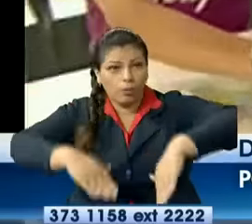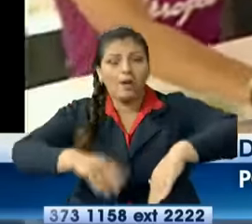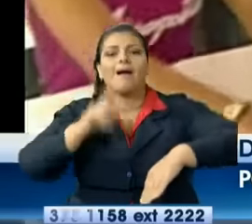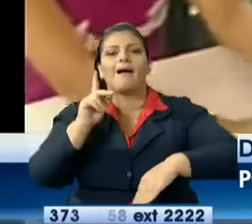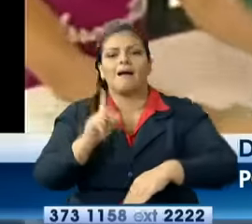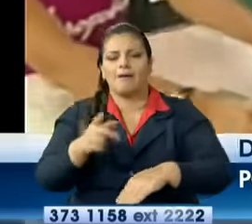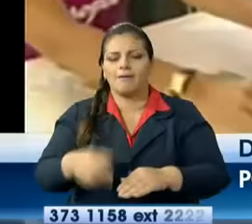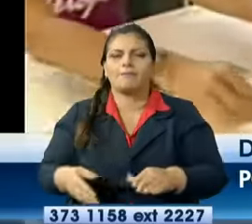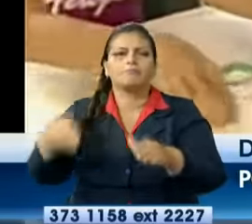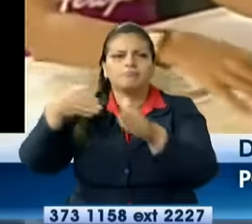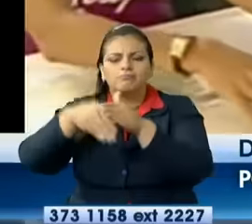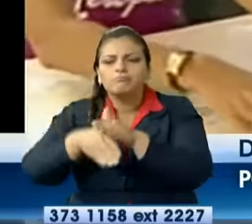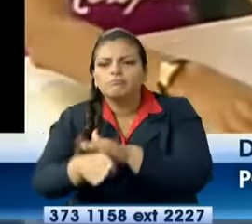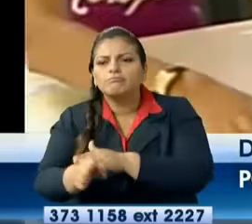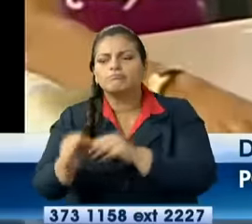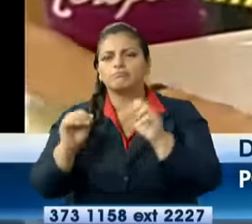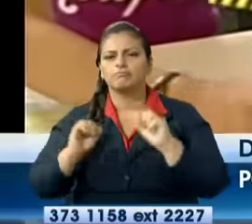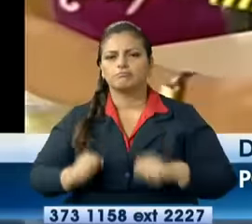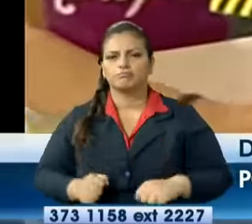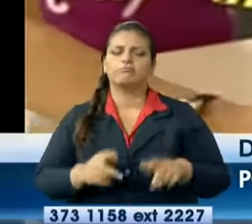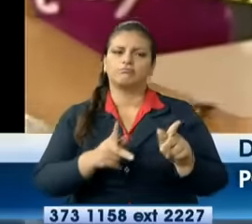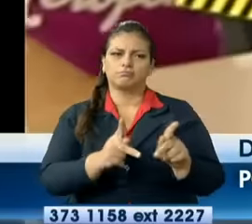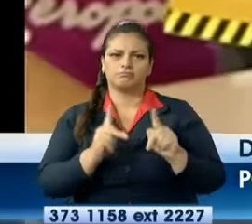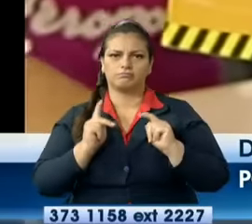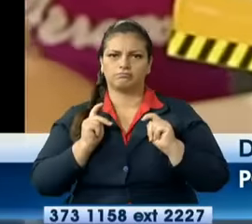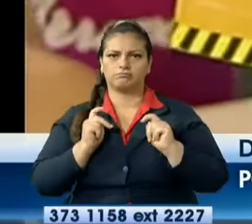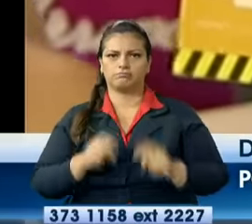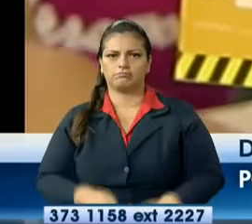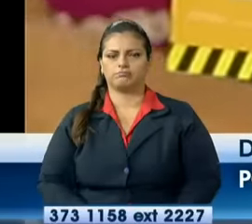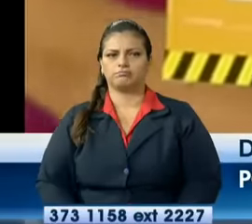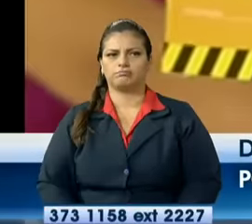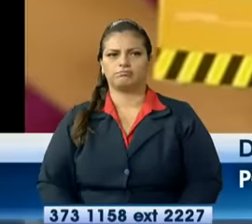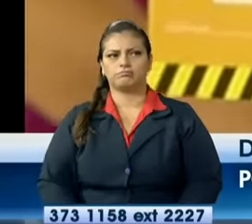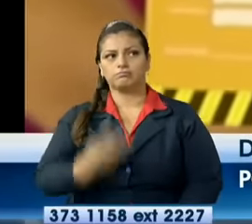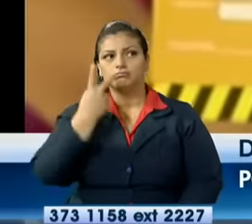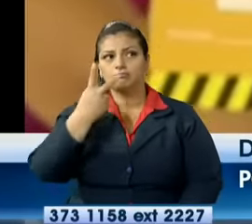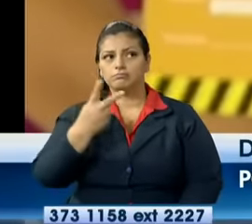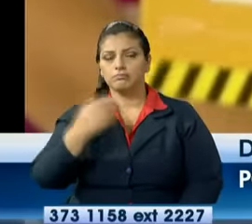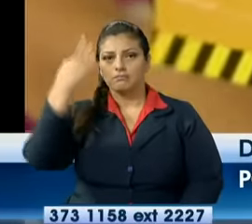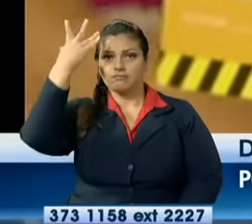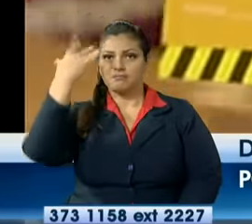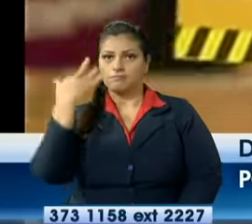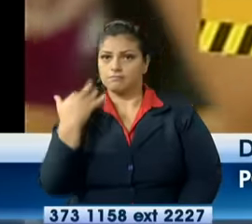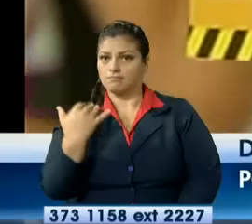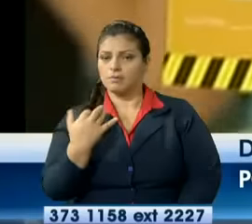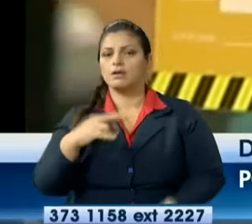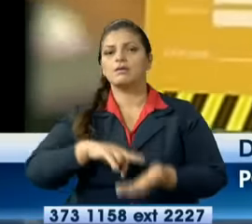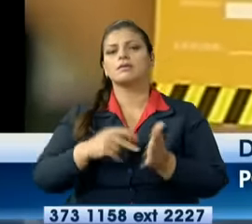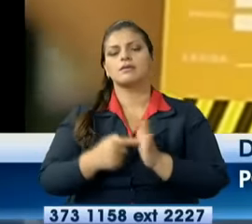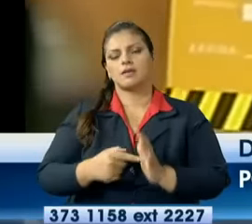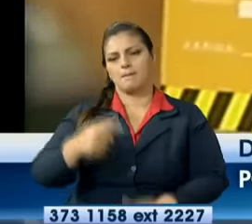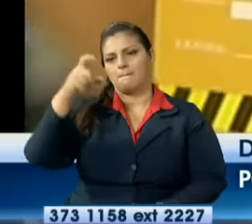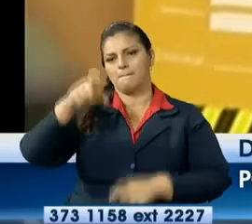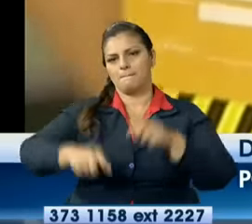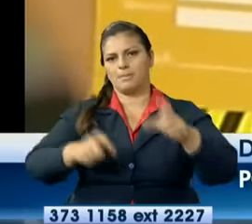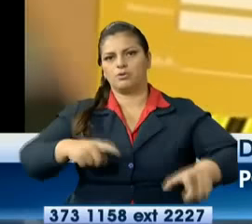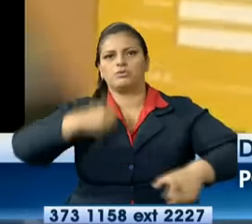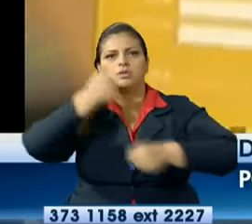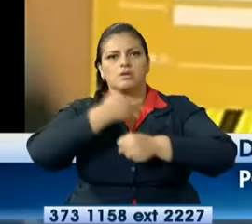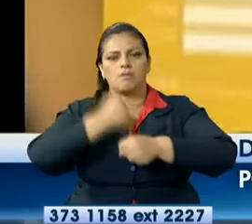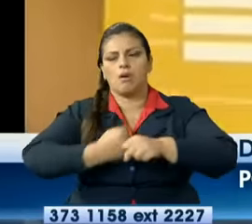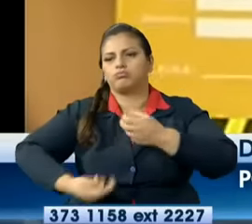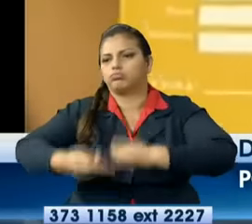esta es de comerciante autorizado, ¿verdad? Ok, así me están indicando. Este es el salvoconducto que se les está entregando a